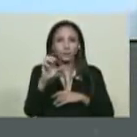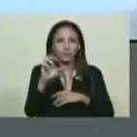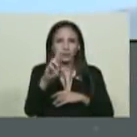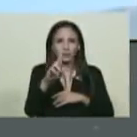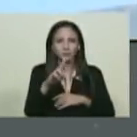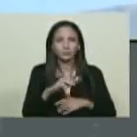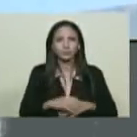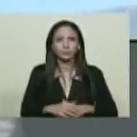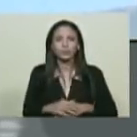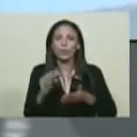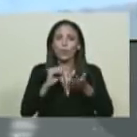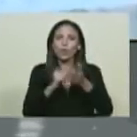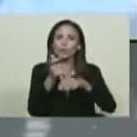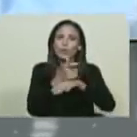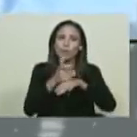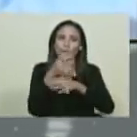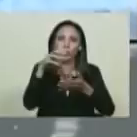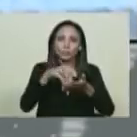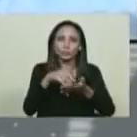Héctor,